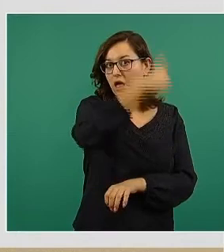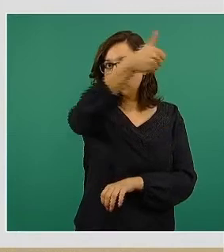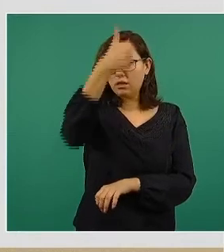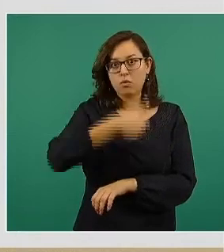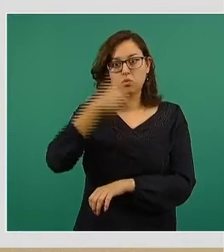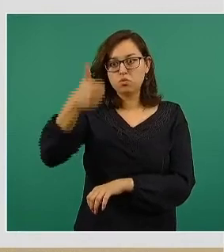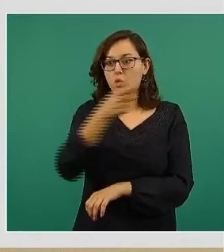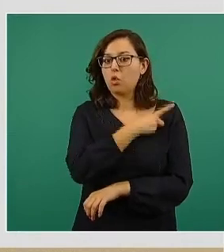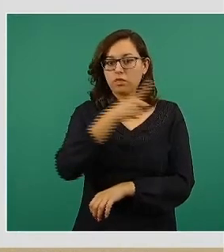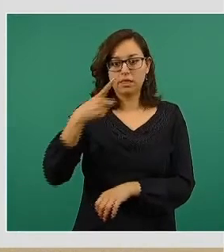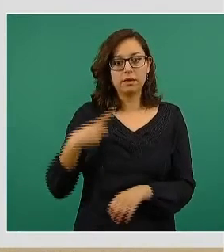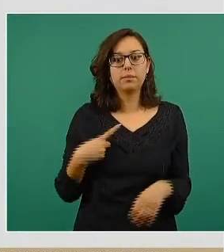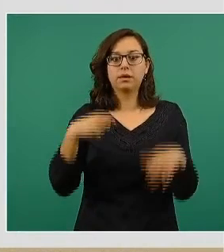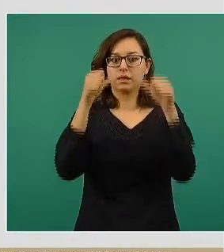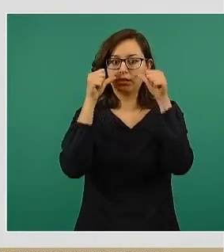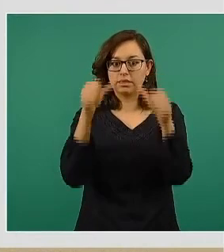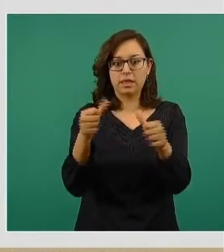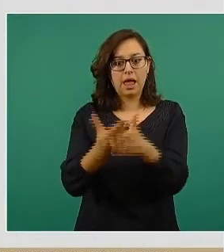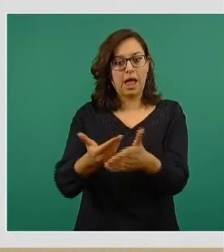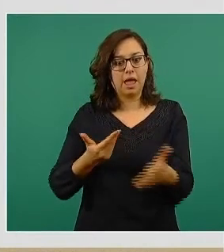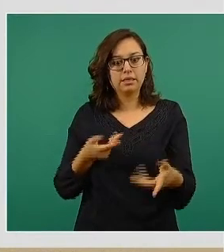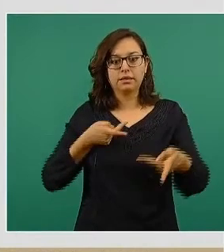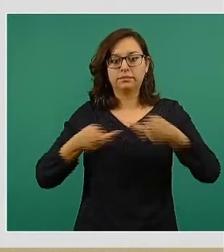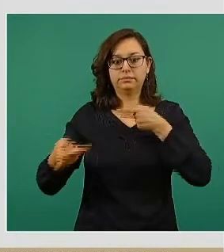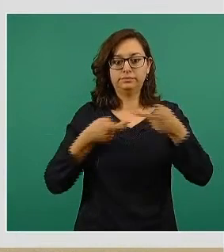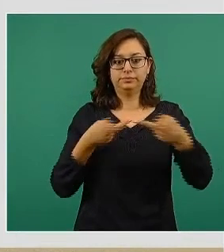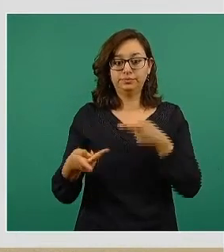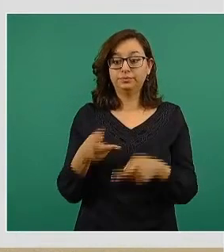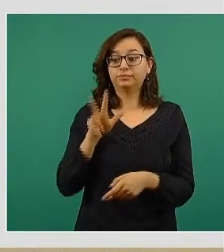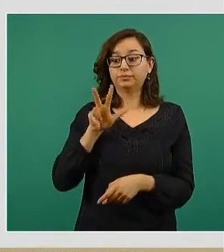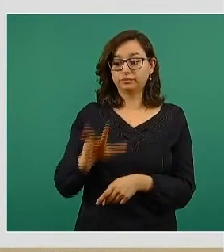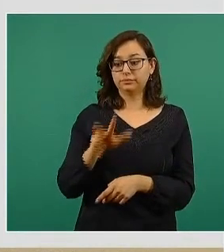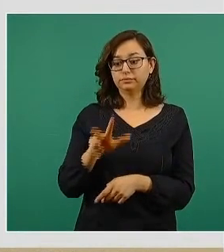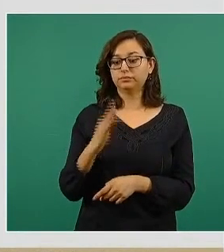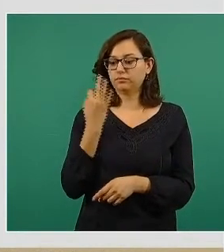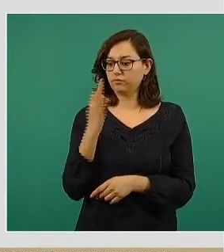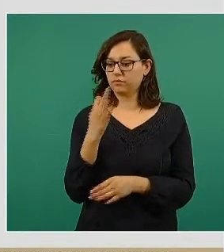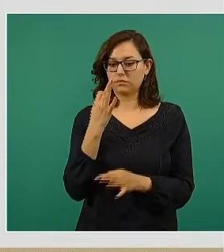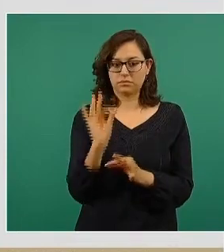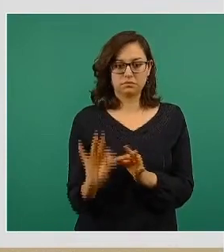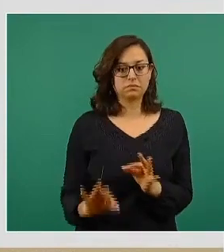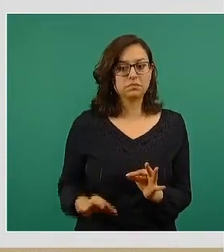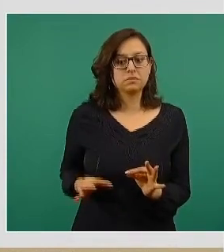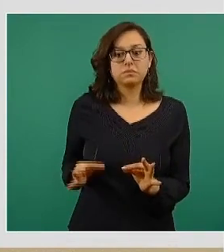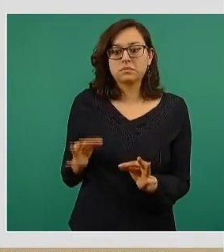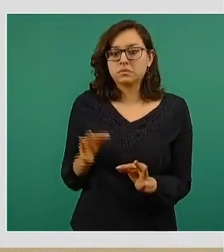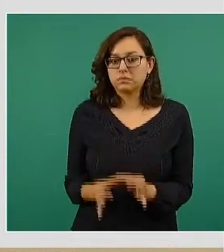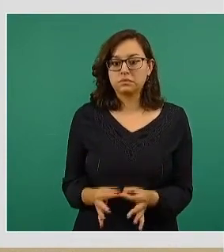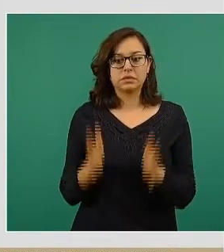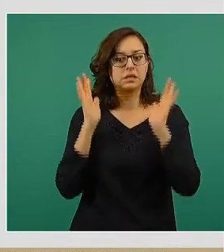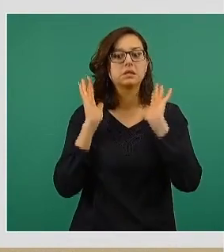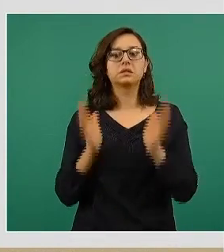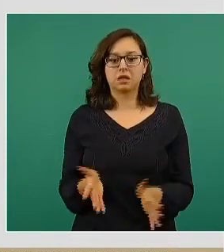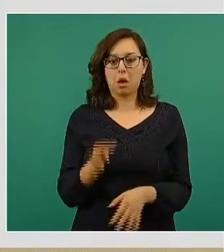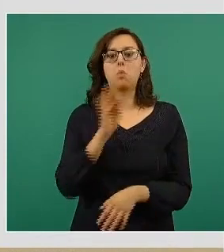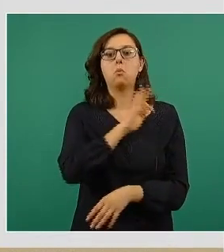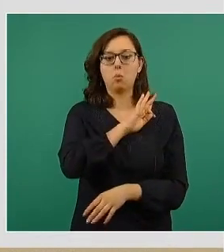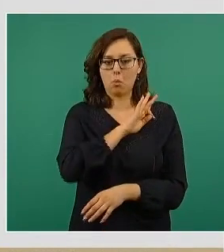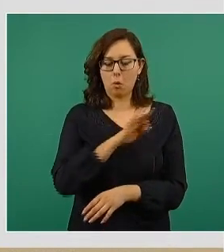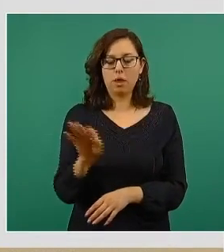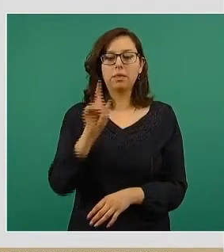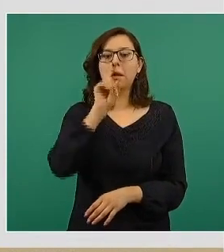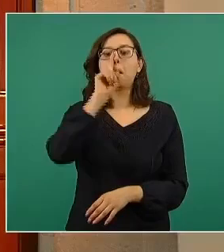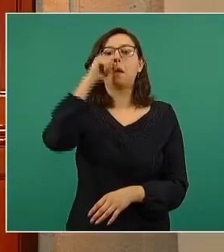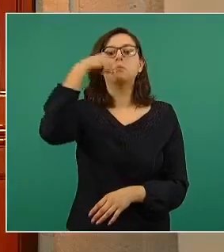federativas. Y el 18 de febrero es cuando las entidades federativas estuvieran listas y todas tenían la capacidad de llevar a cabo